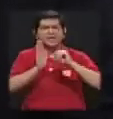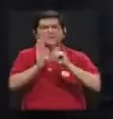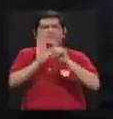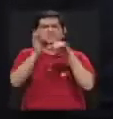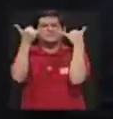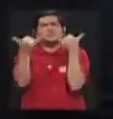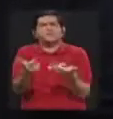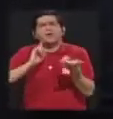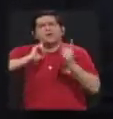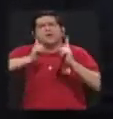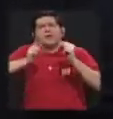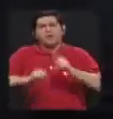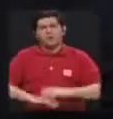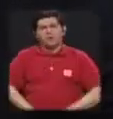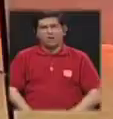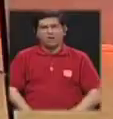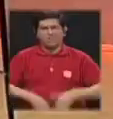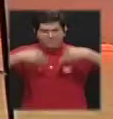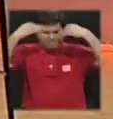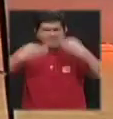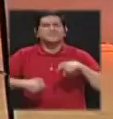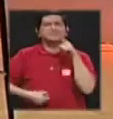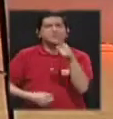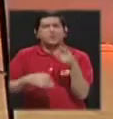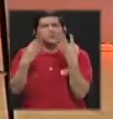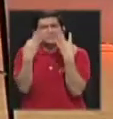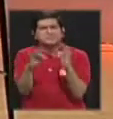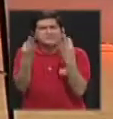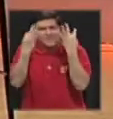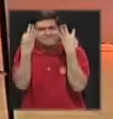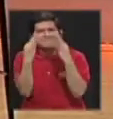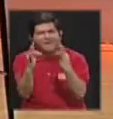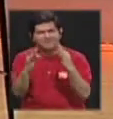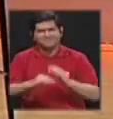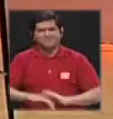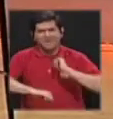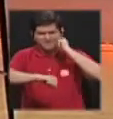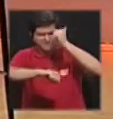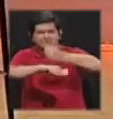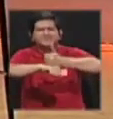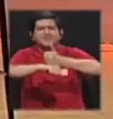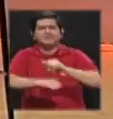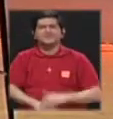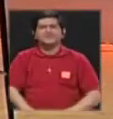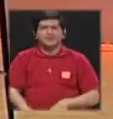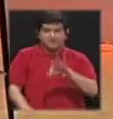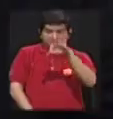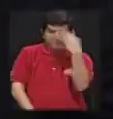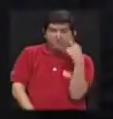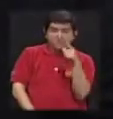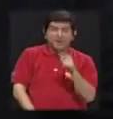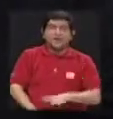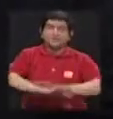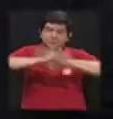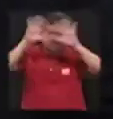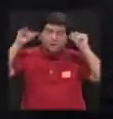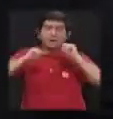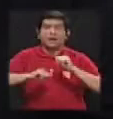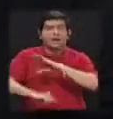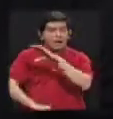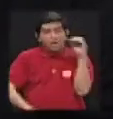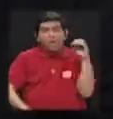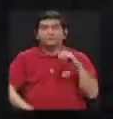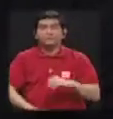ahora en adelante y qué medidas pretende usted poner en práctica para que esto sea aclarado o